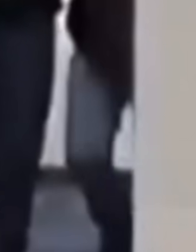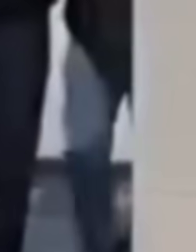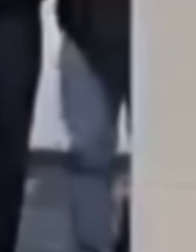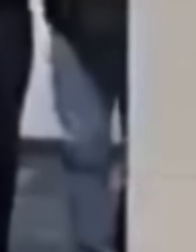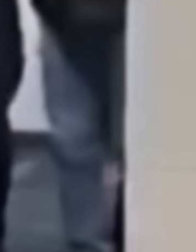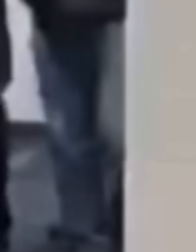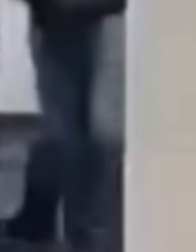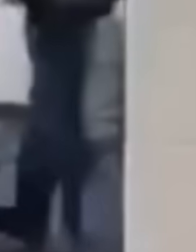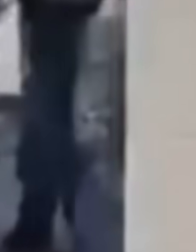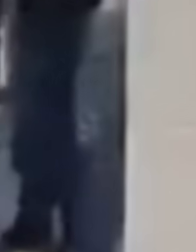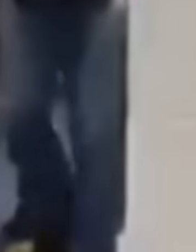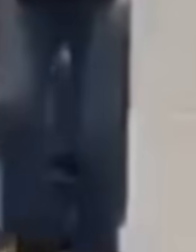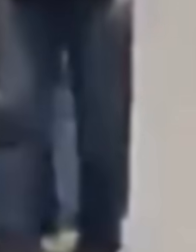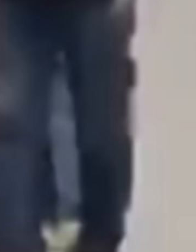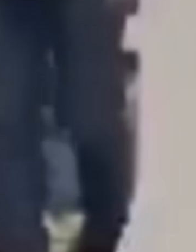detallado.